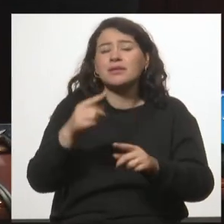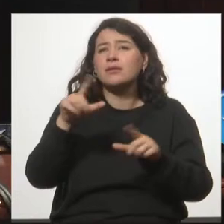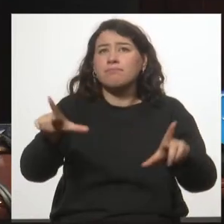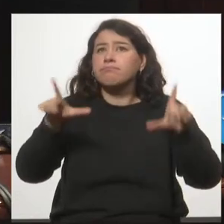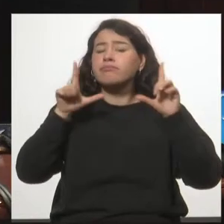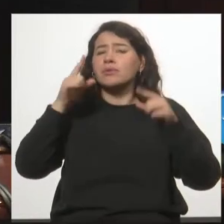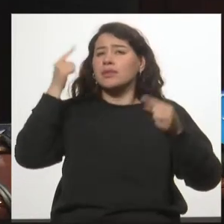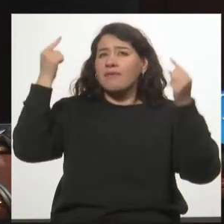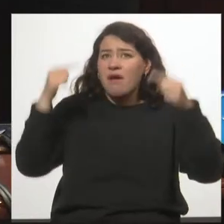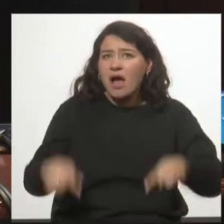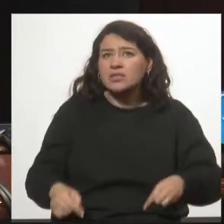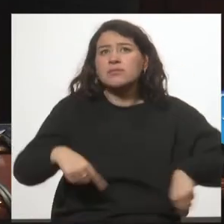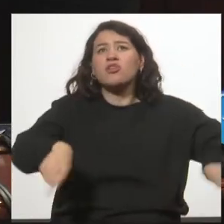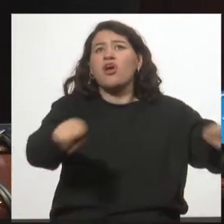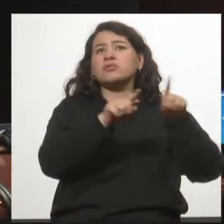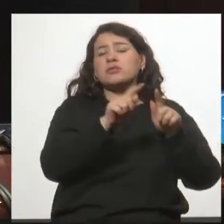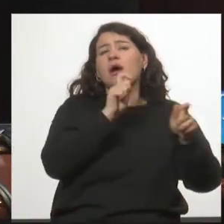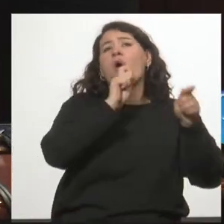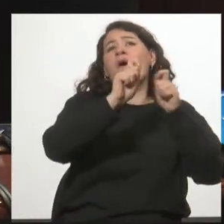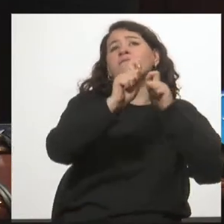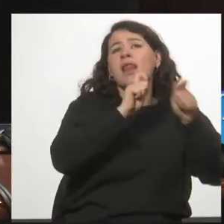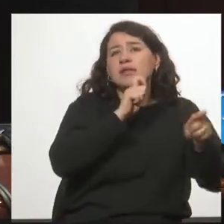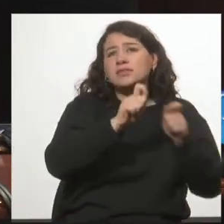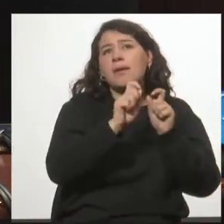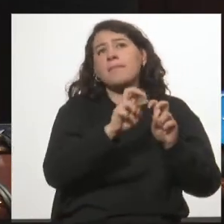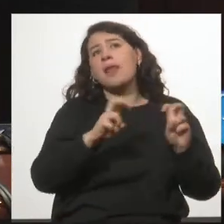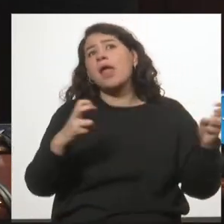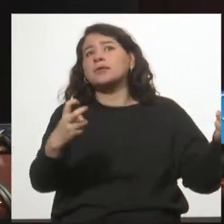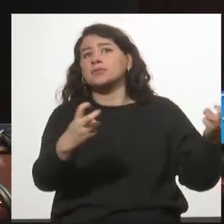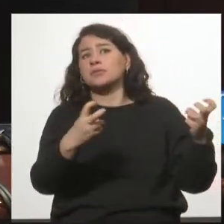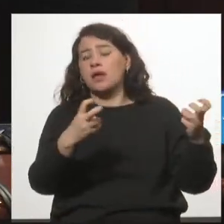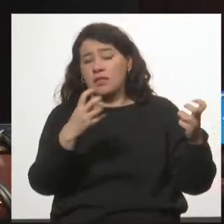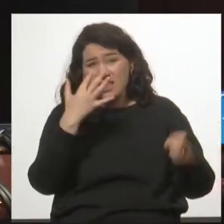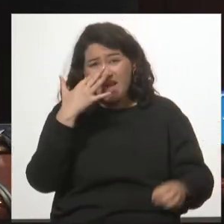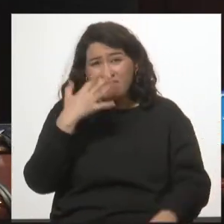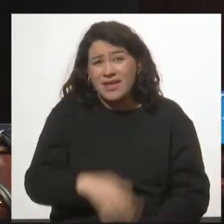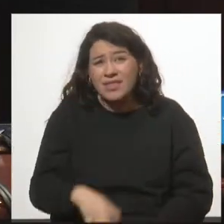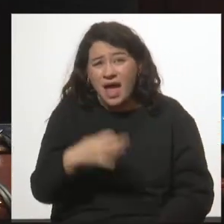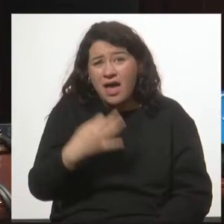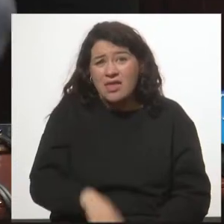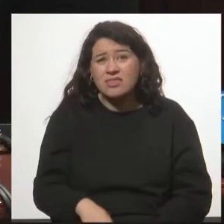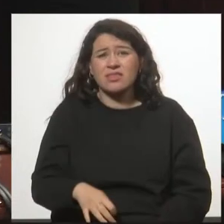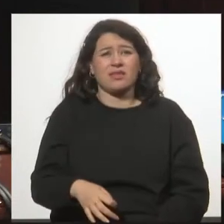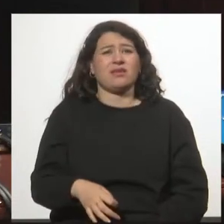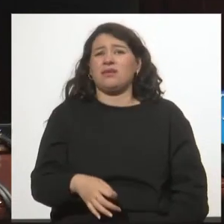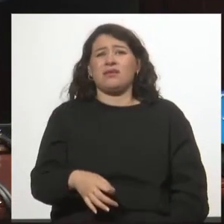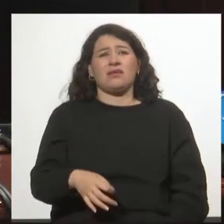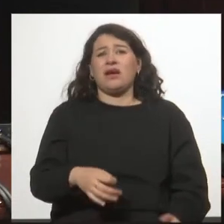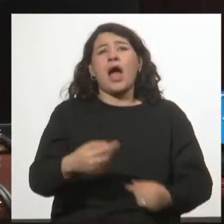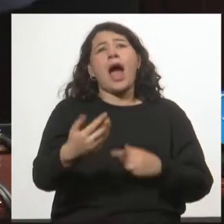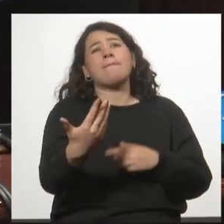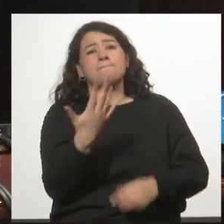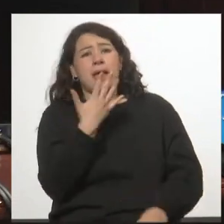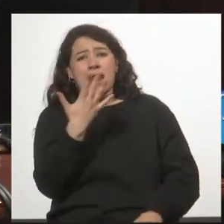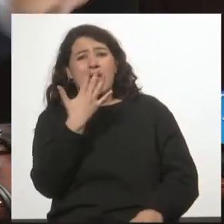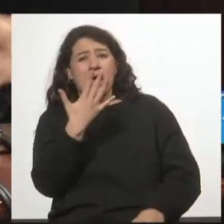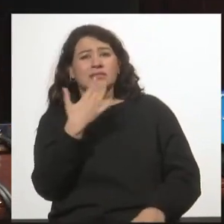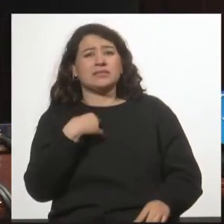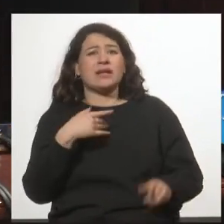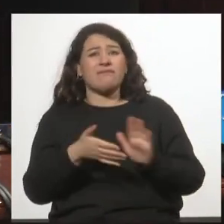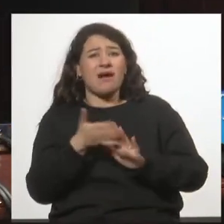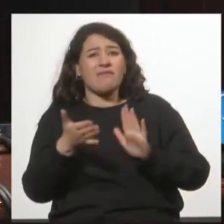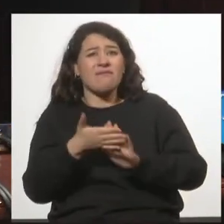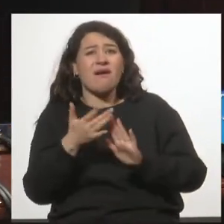mientras se hacen conferencias de prensa que son verdaderos operativos mediáticos y nos amenazan con un abrazo con